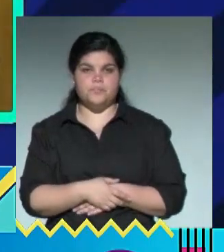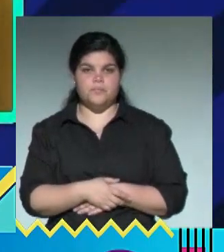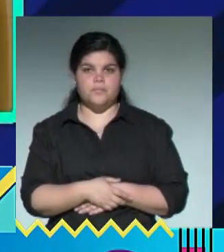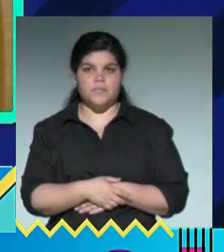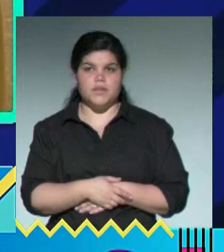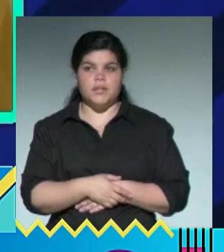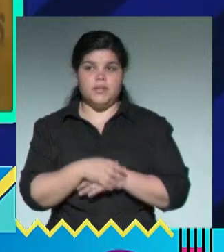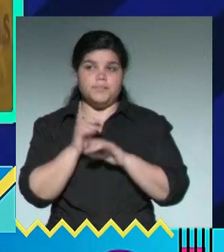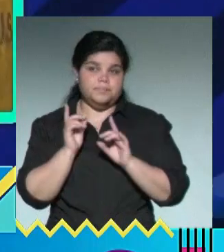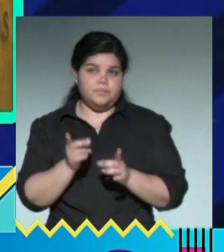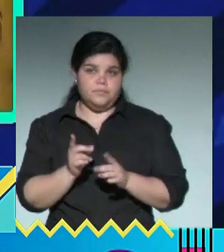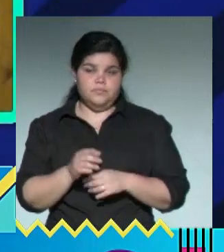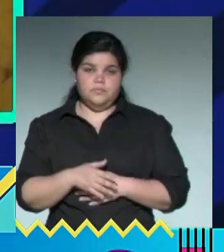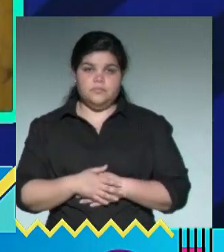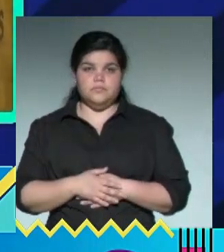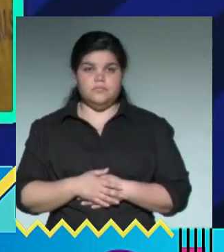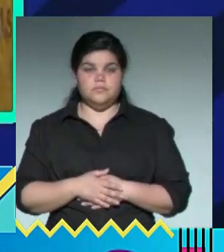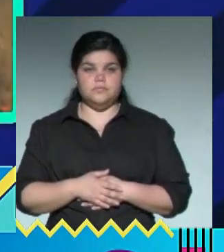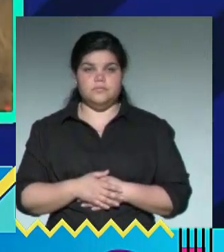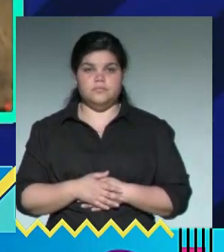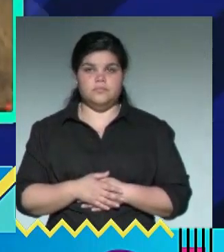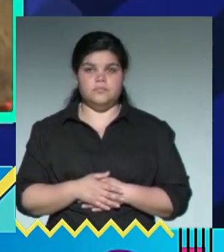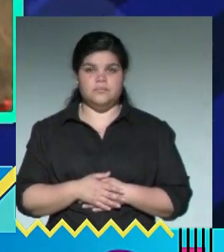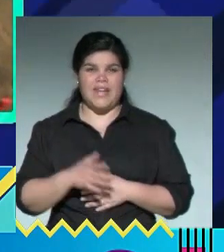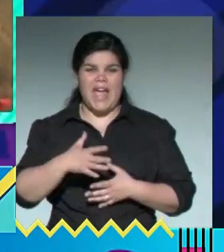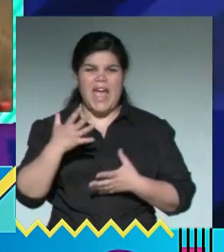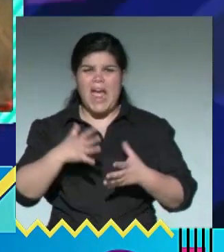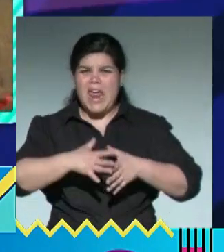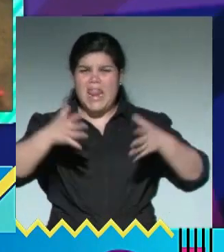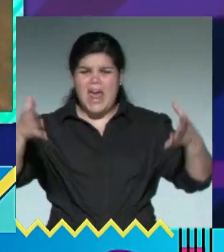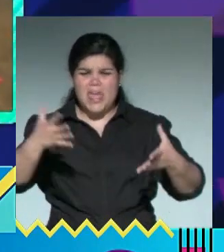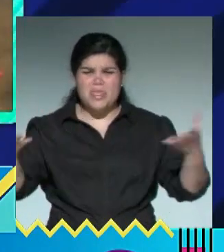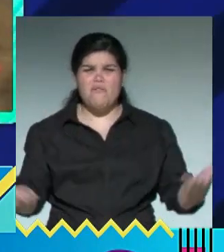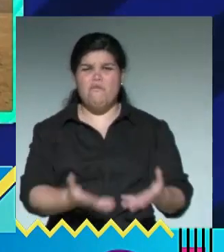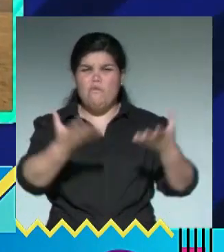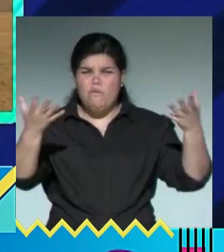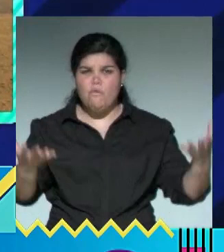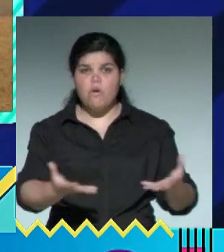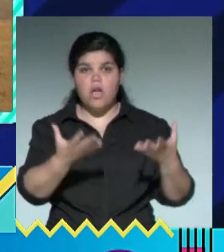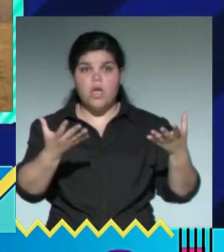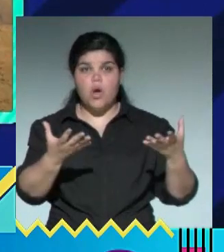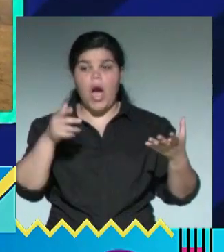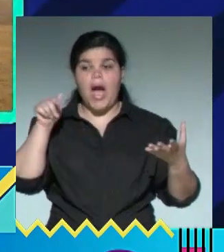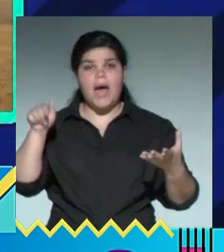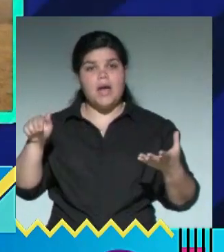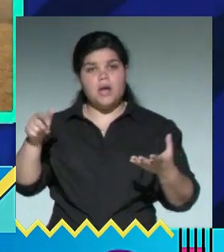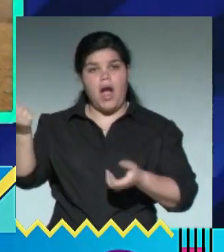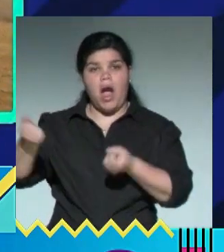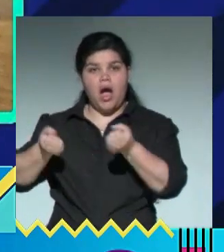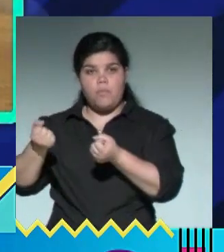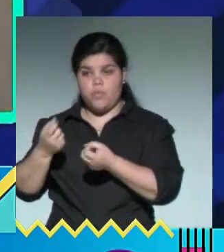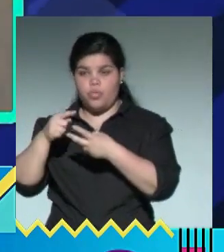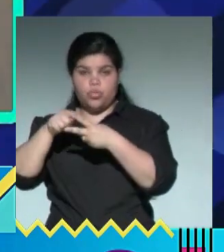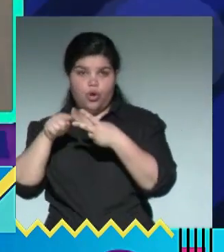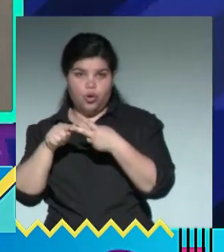Debido a la magnitud que hubo, tuvimos que desplazar 2 móviles más, ¿sí? un jeep donde veníamos